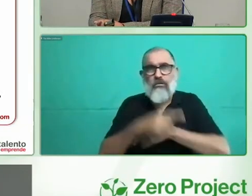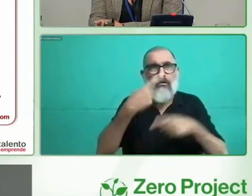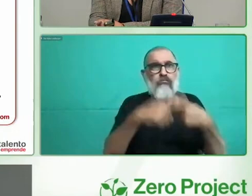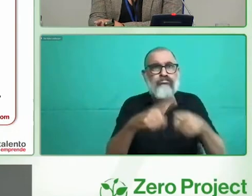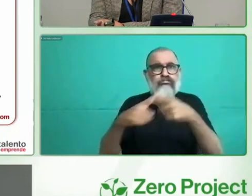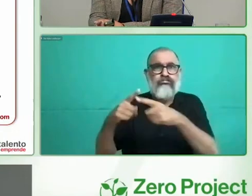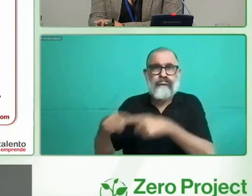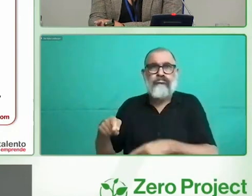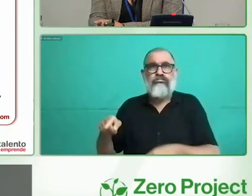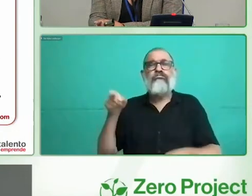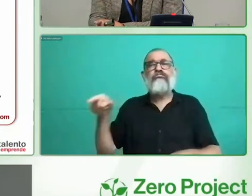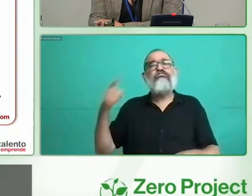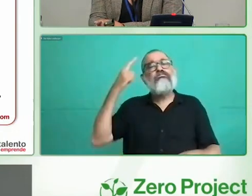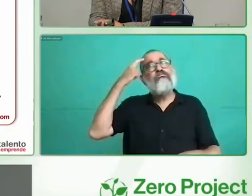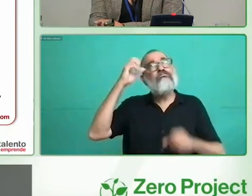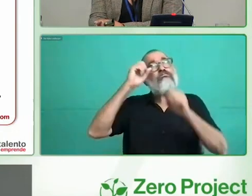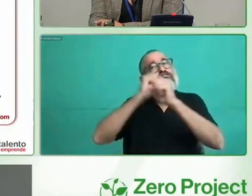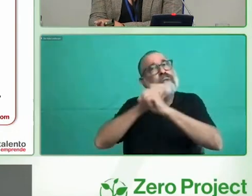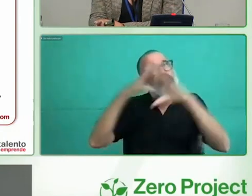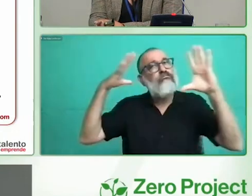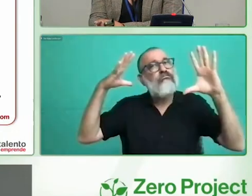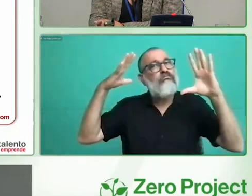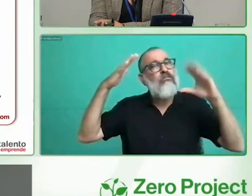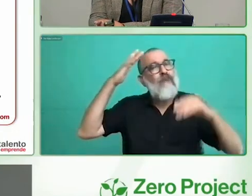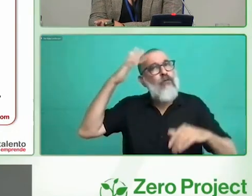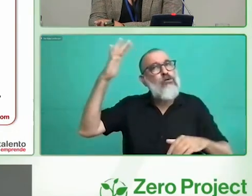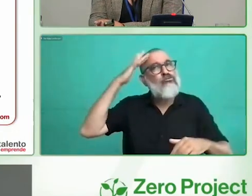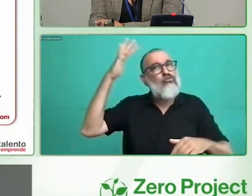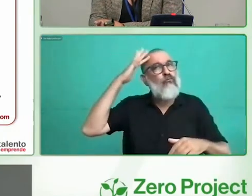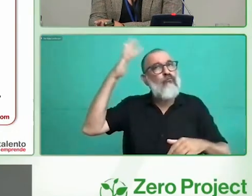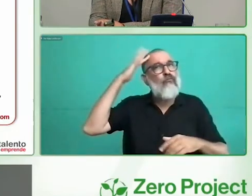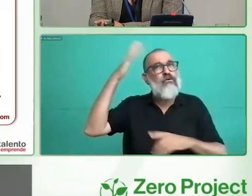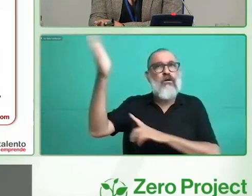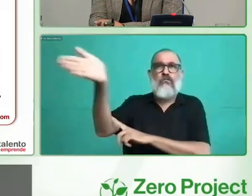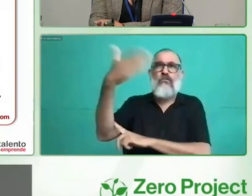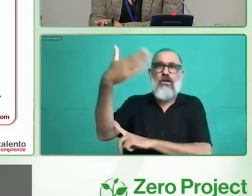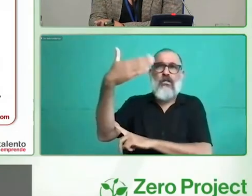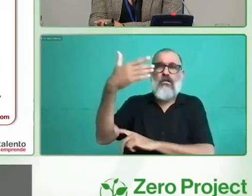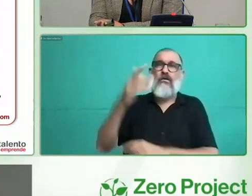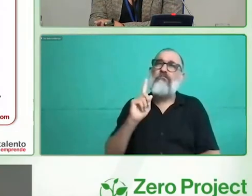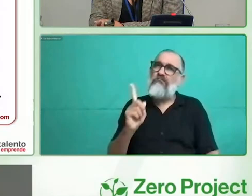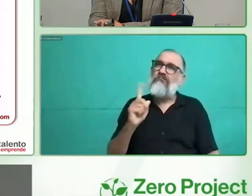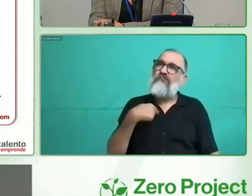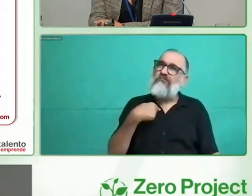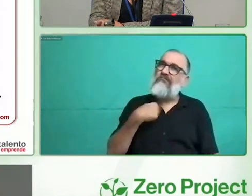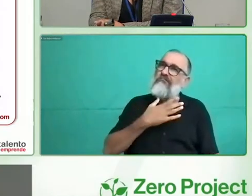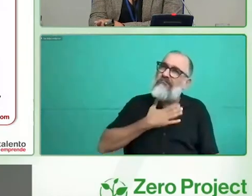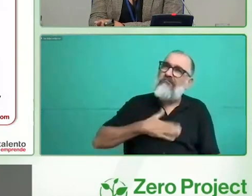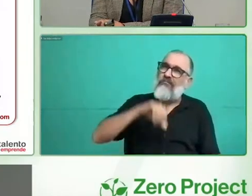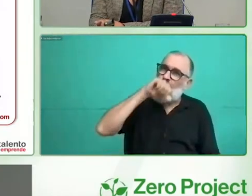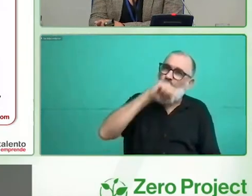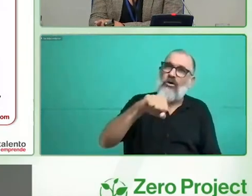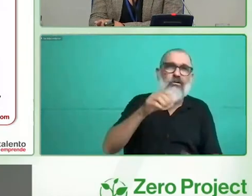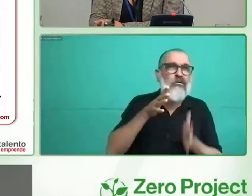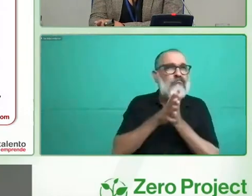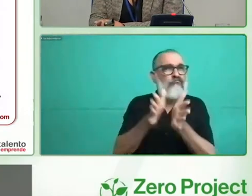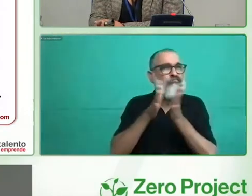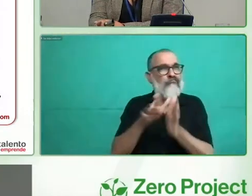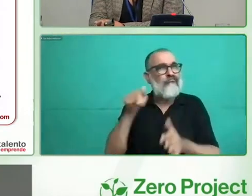proveedor de calzado deportivo para la selección española que participó en los Juegos Paralímpicos, y también han